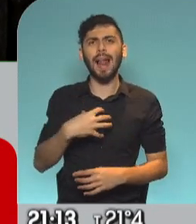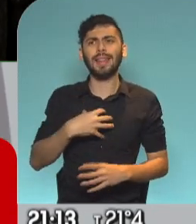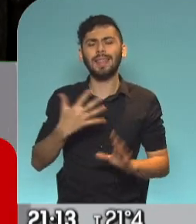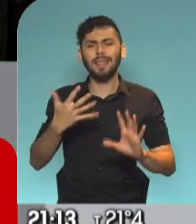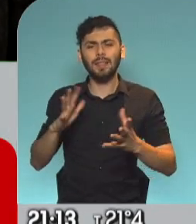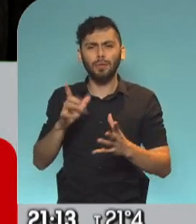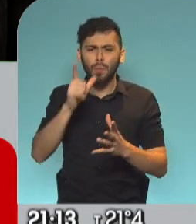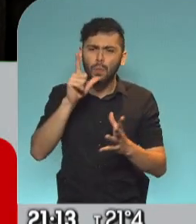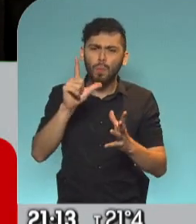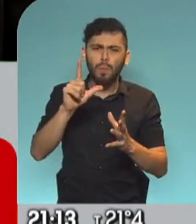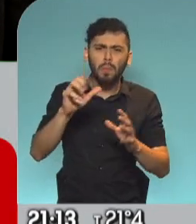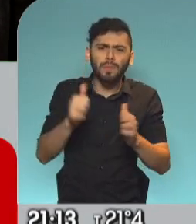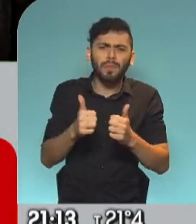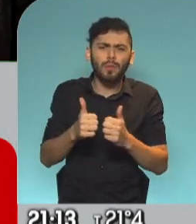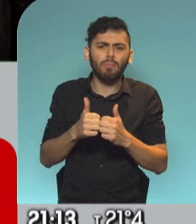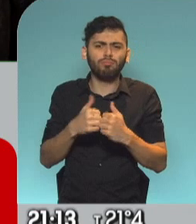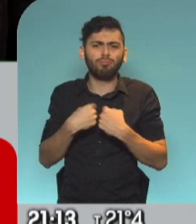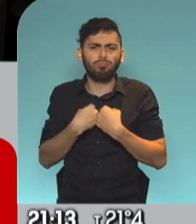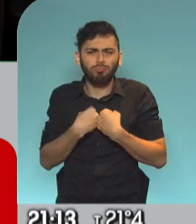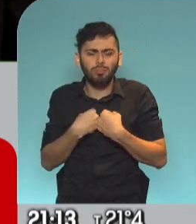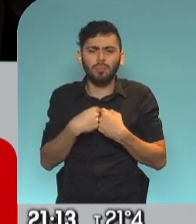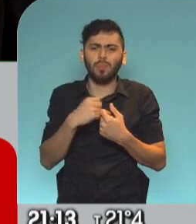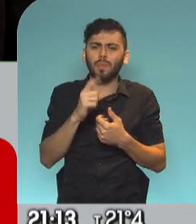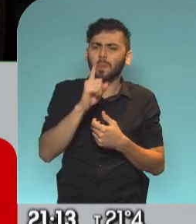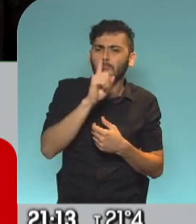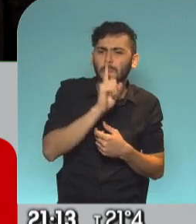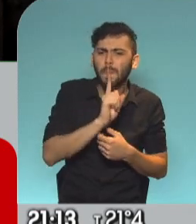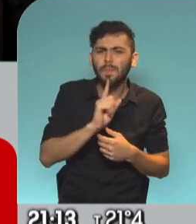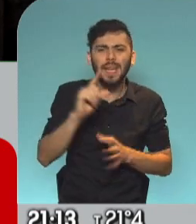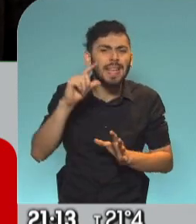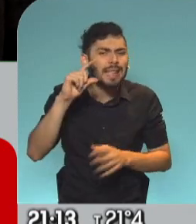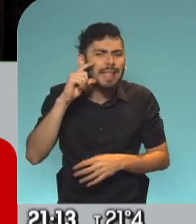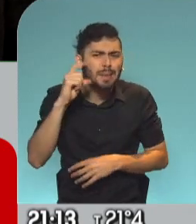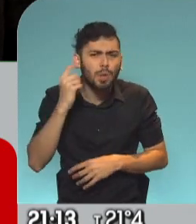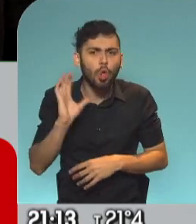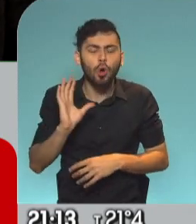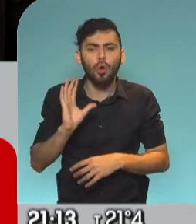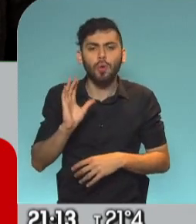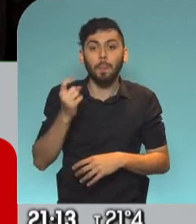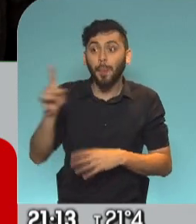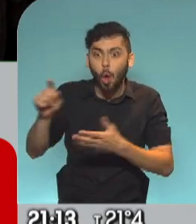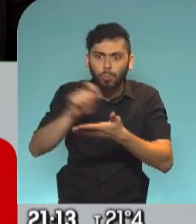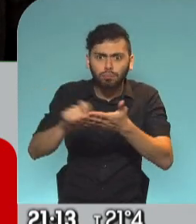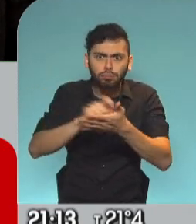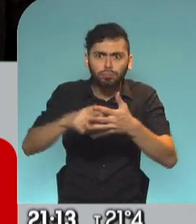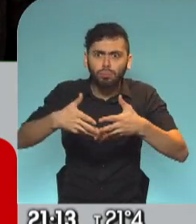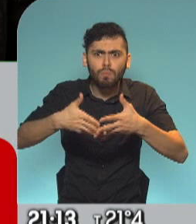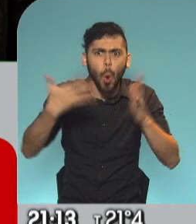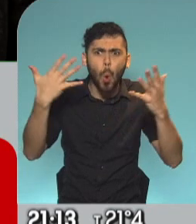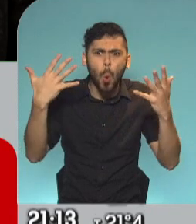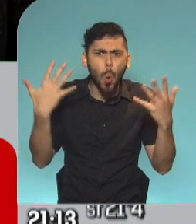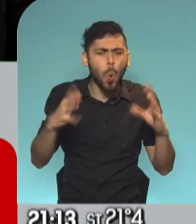cierta introversión, de cierto perfil bajo, tímido. Sin embargo, su obra era extensa y